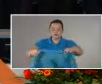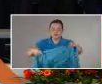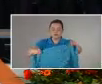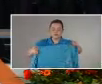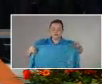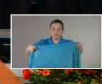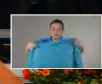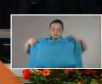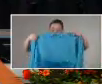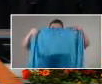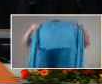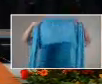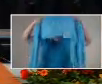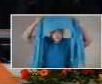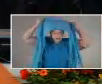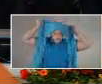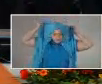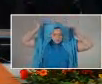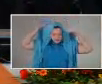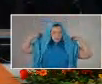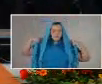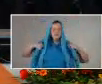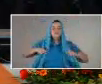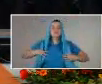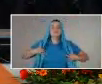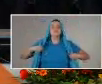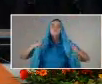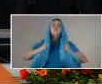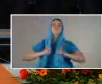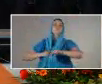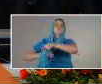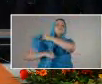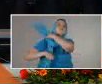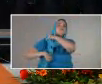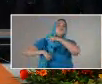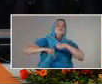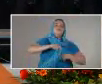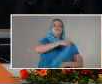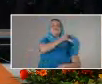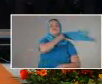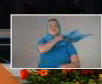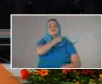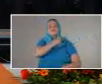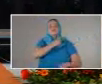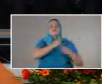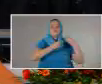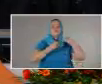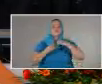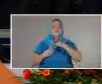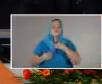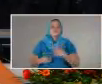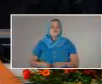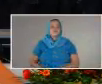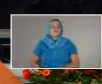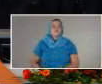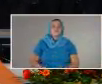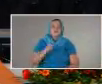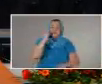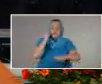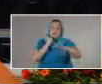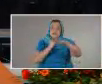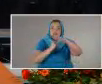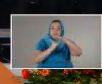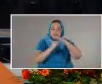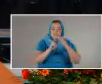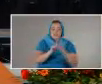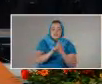¿Qué va a hacer el Señor? Y esto lo declaro en el nombre del Señor. Isaías 61:3, para conceder que a